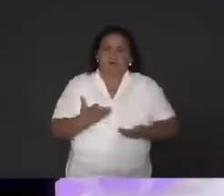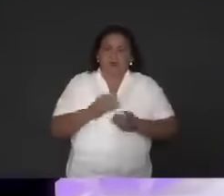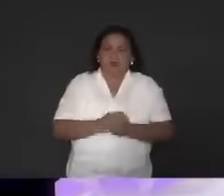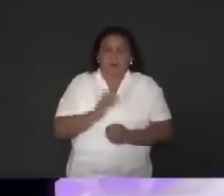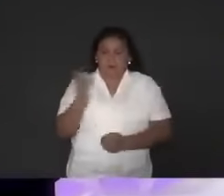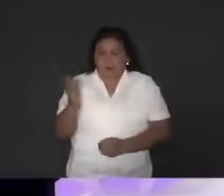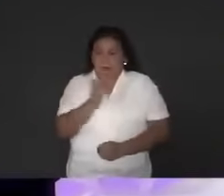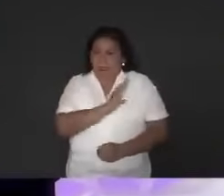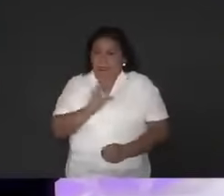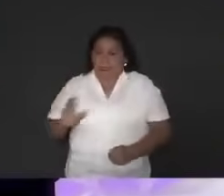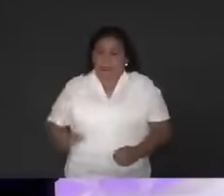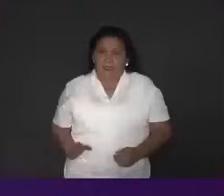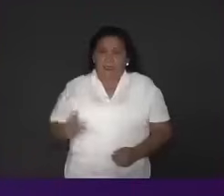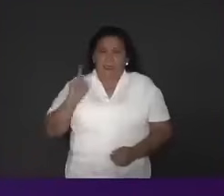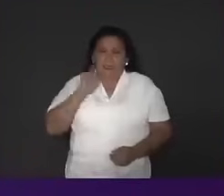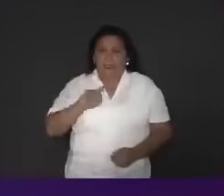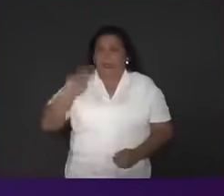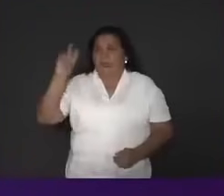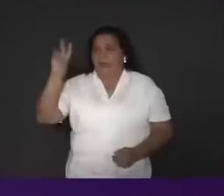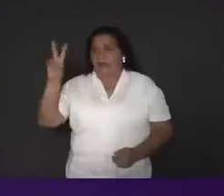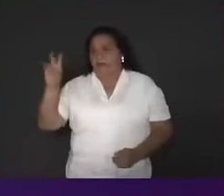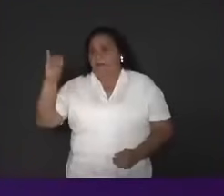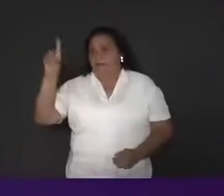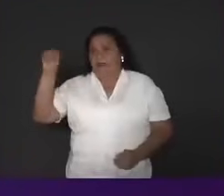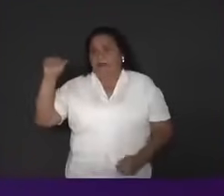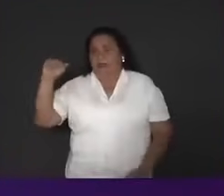a la candidata Vida Gómez Herrera.